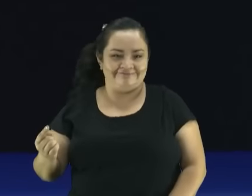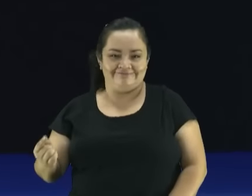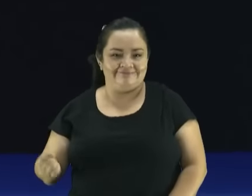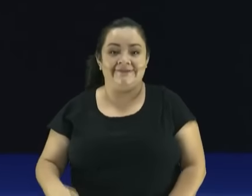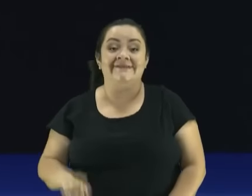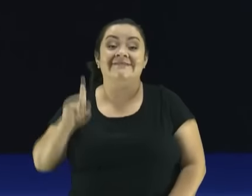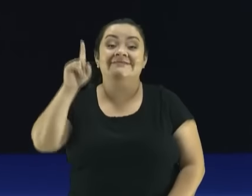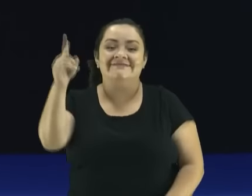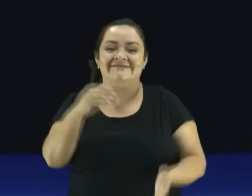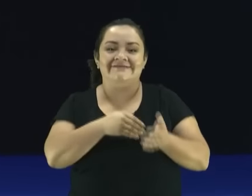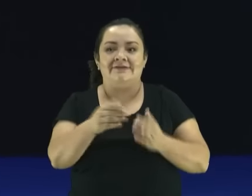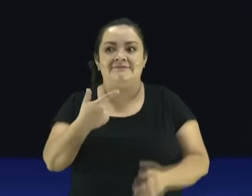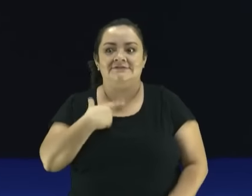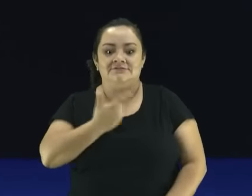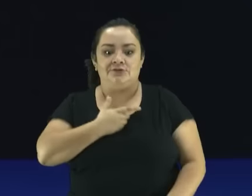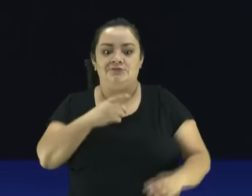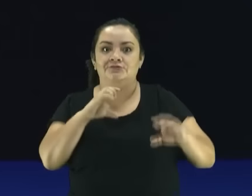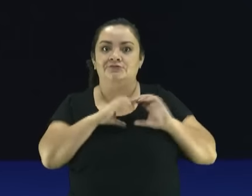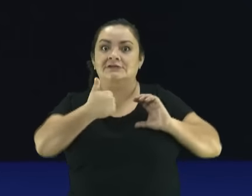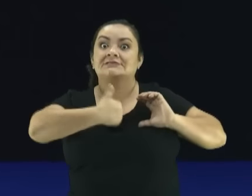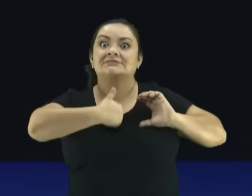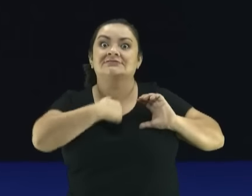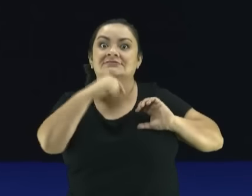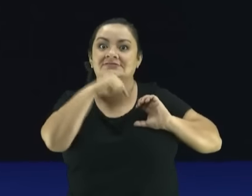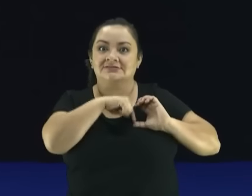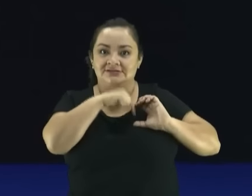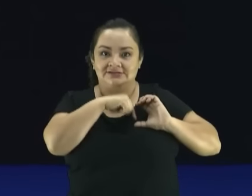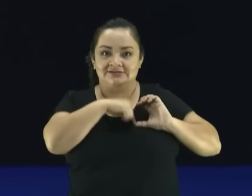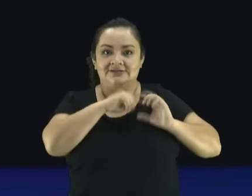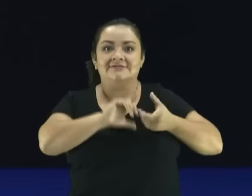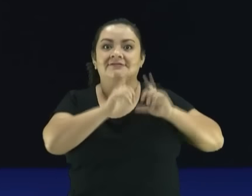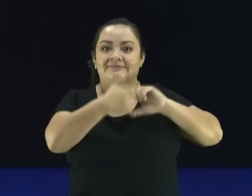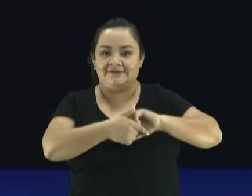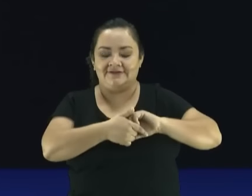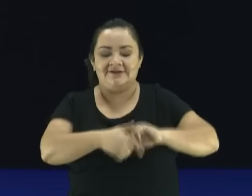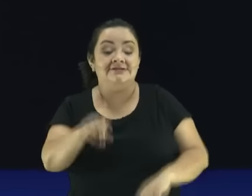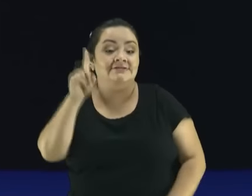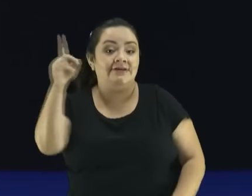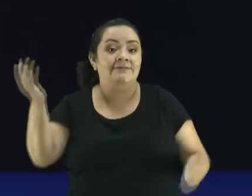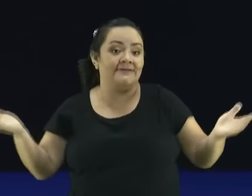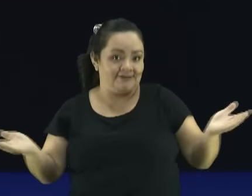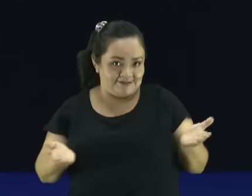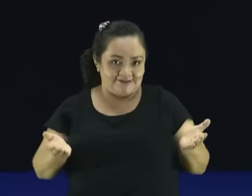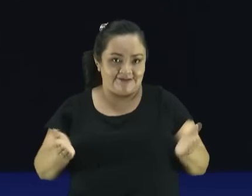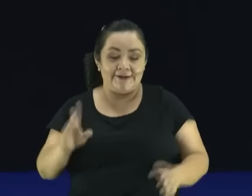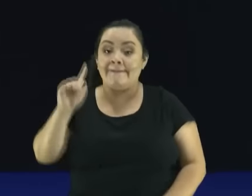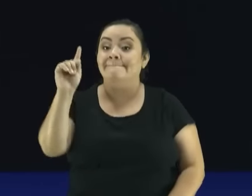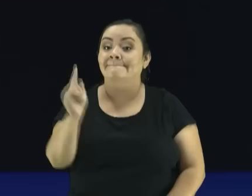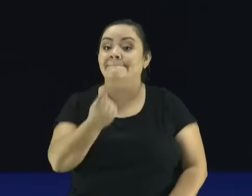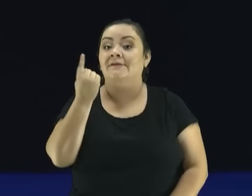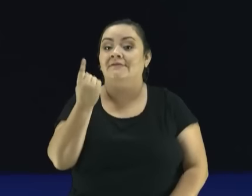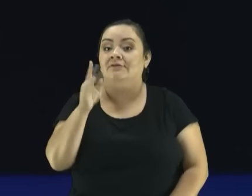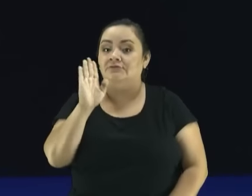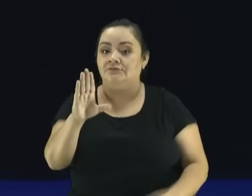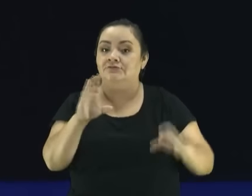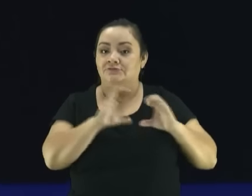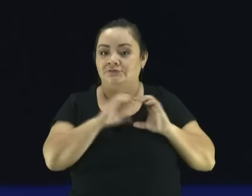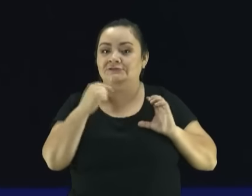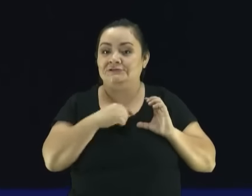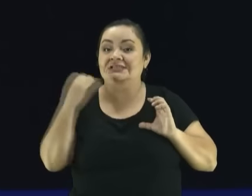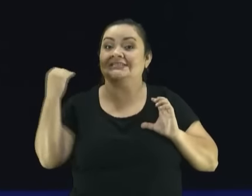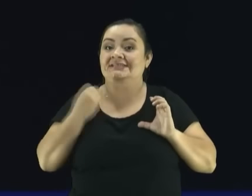comienza por dentro si algo Dios va a hacer lo hará primero en su